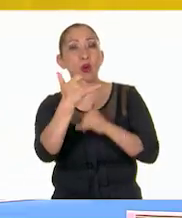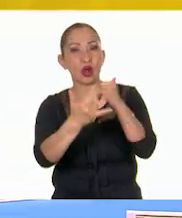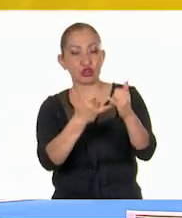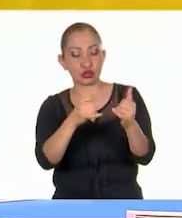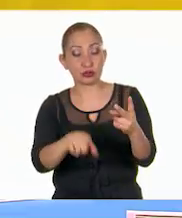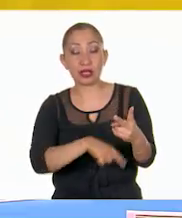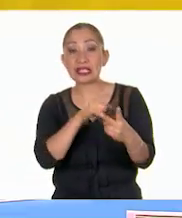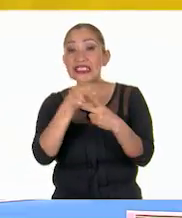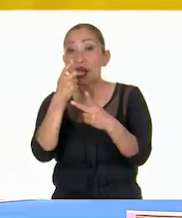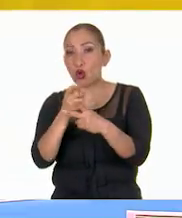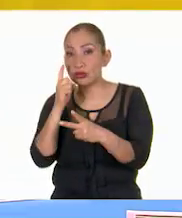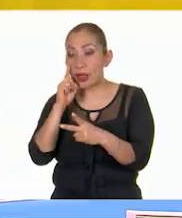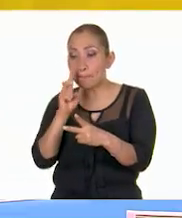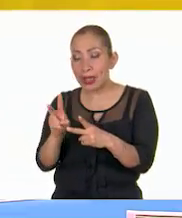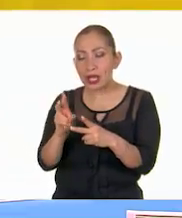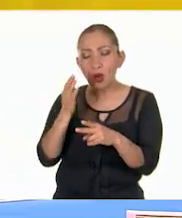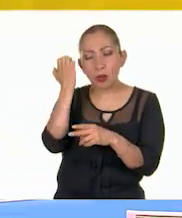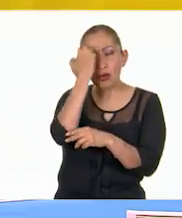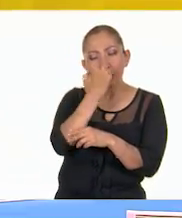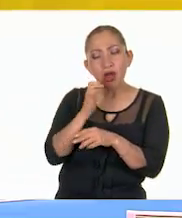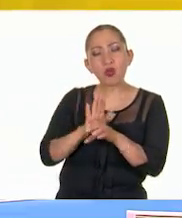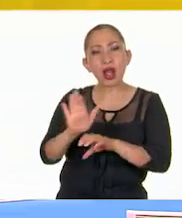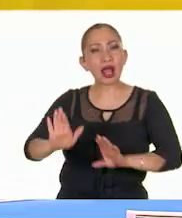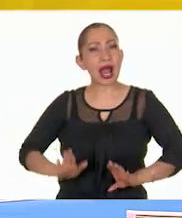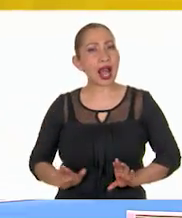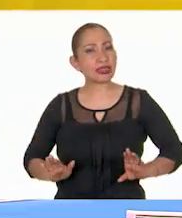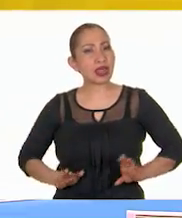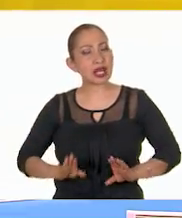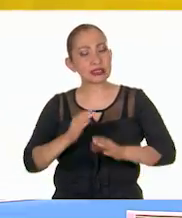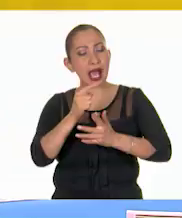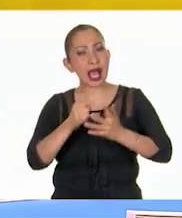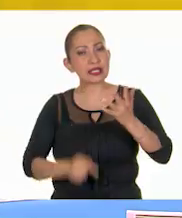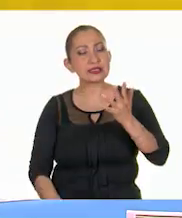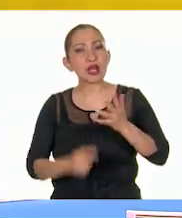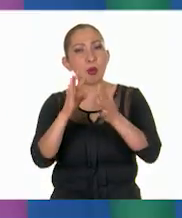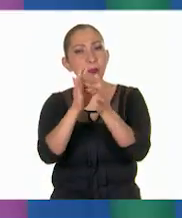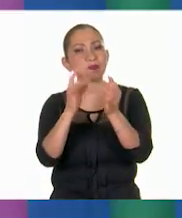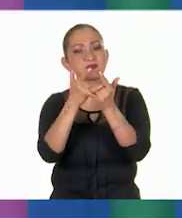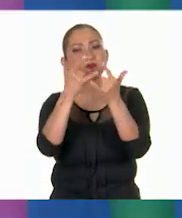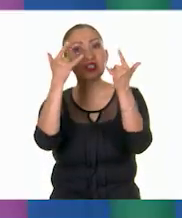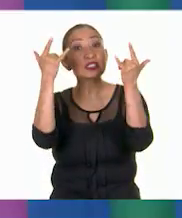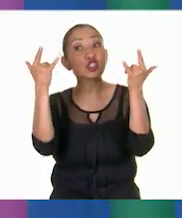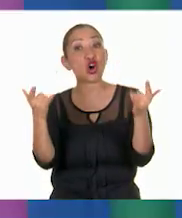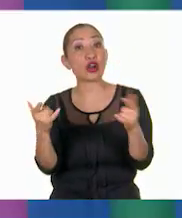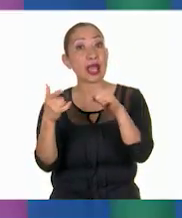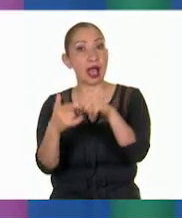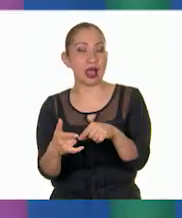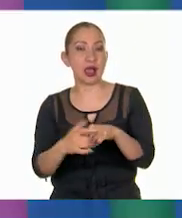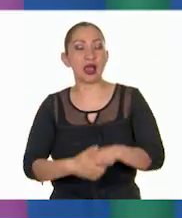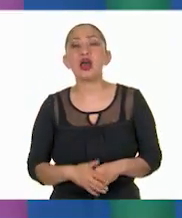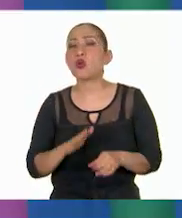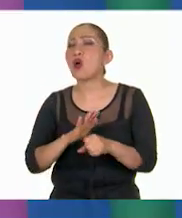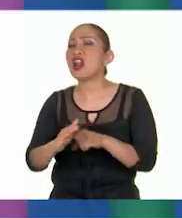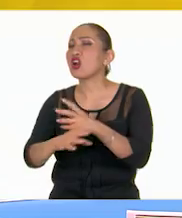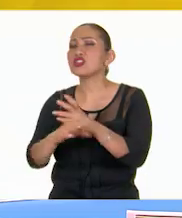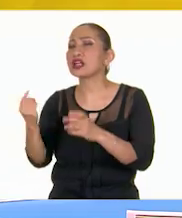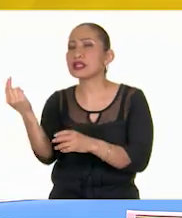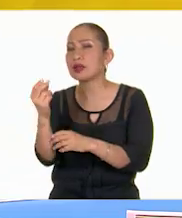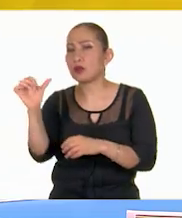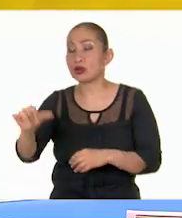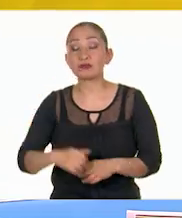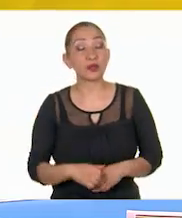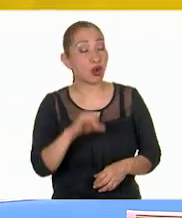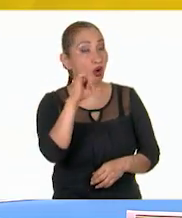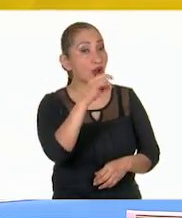segunda, reflexionar sobre las principales características de los relatos históricos. ¿Y qué materiales vamos a necesitar? Vamos